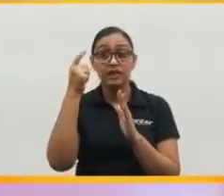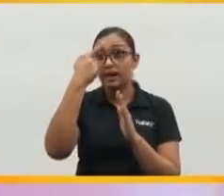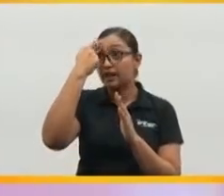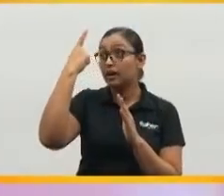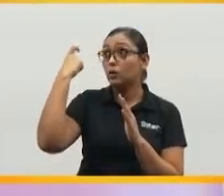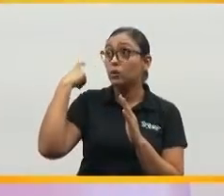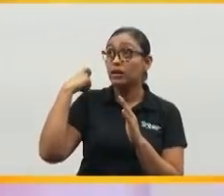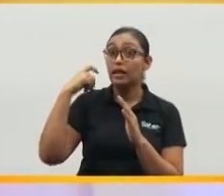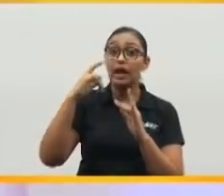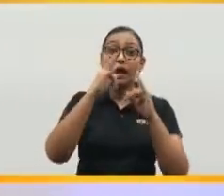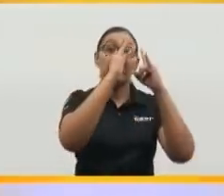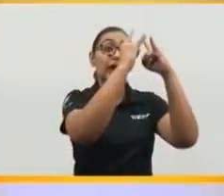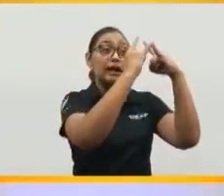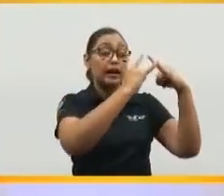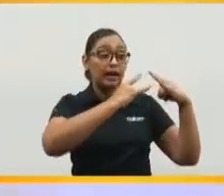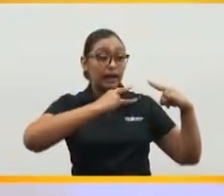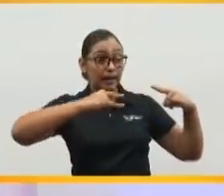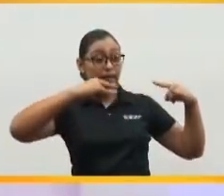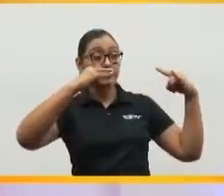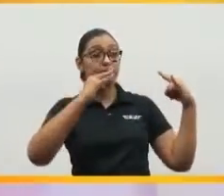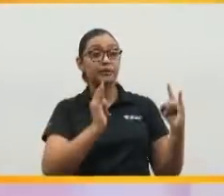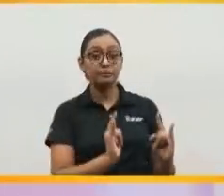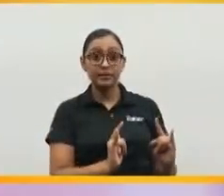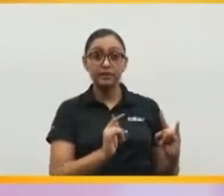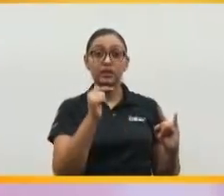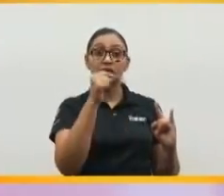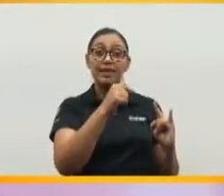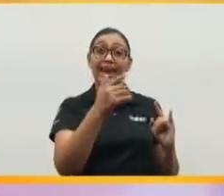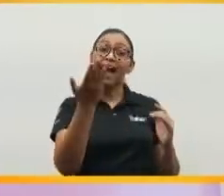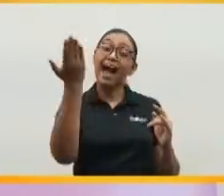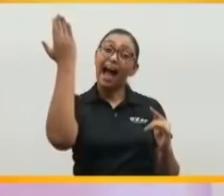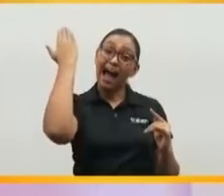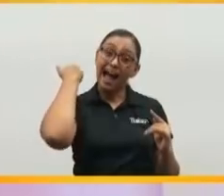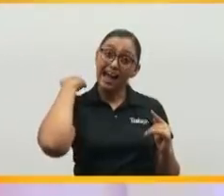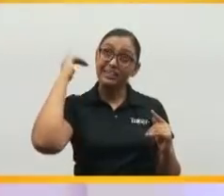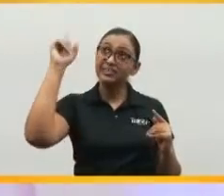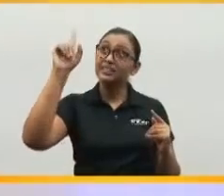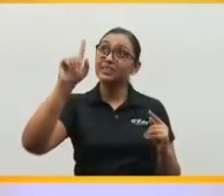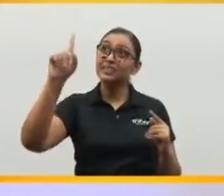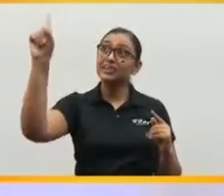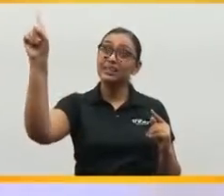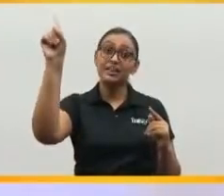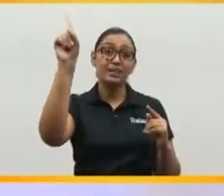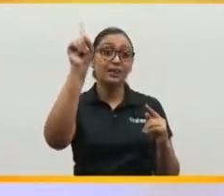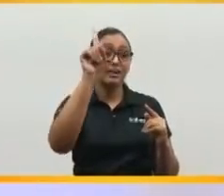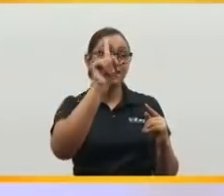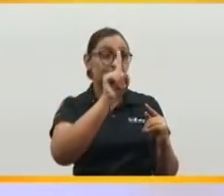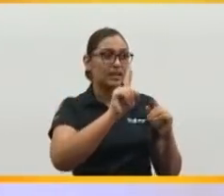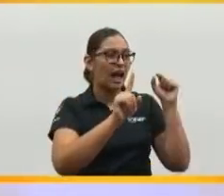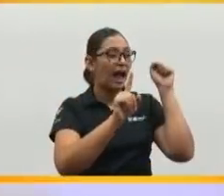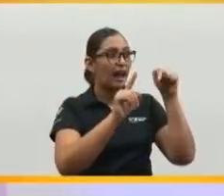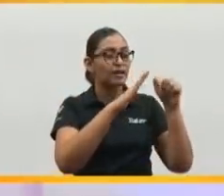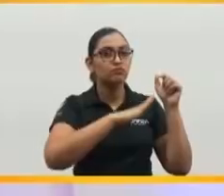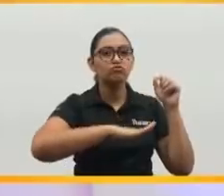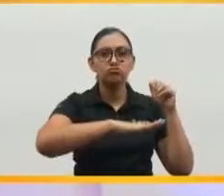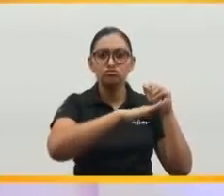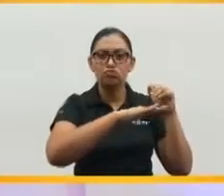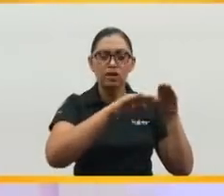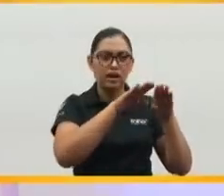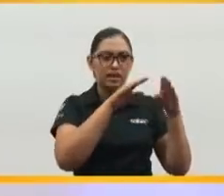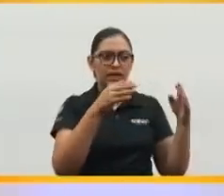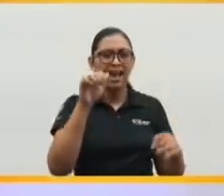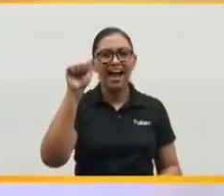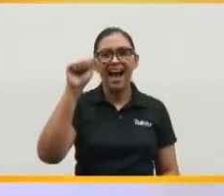tienda que se levantaba donde llegaba la presencia del Señor, y también estaba ahí el arca del pacto, el lugar de la propiciación,